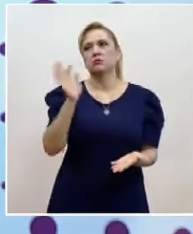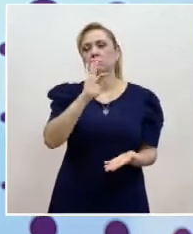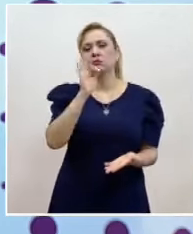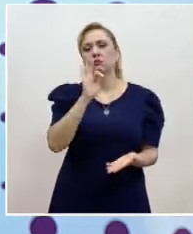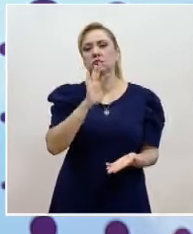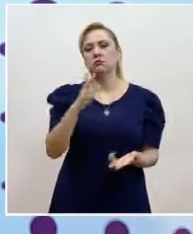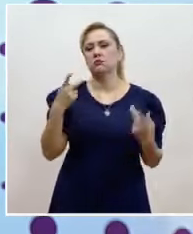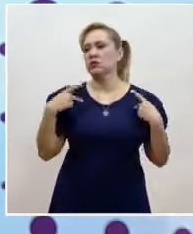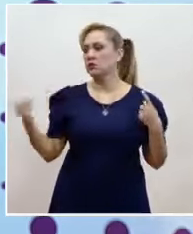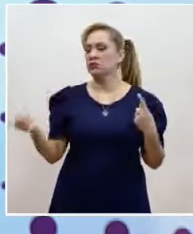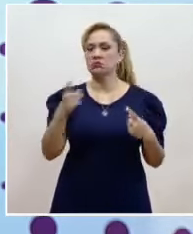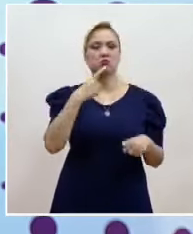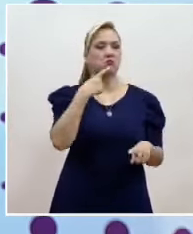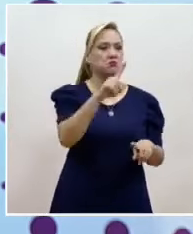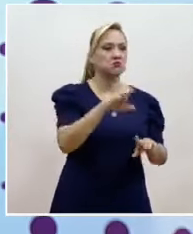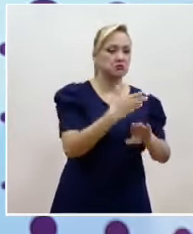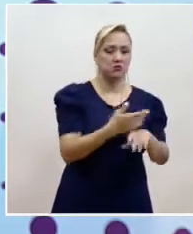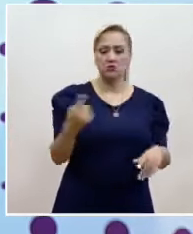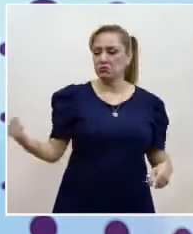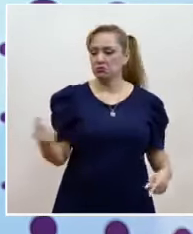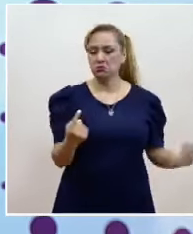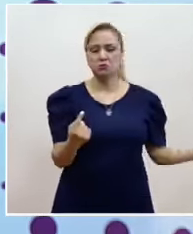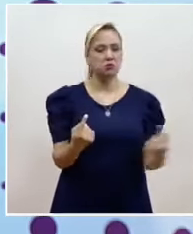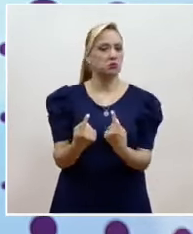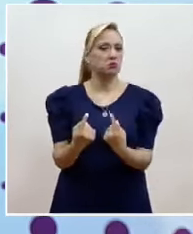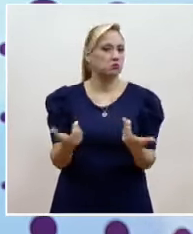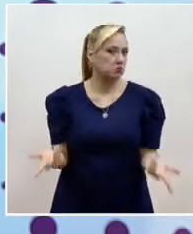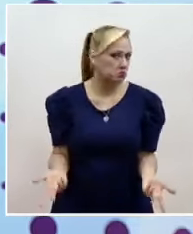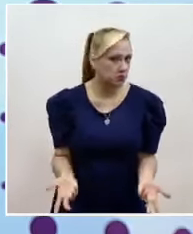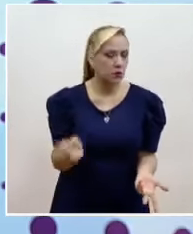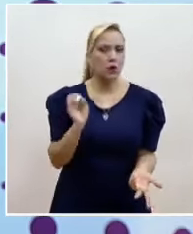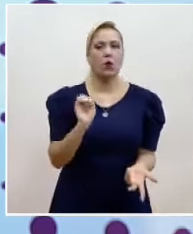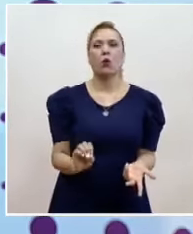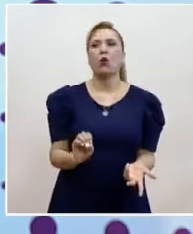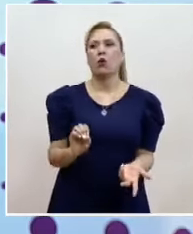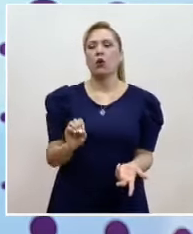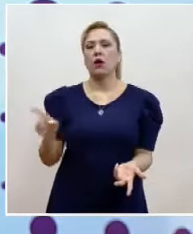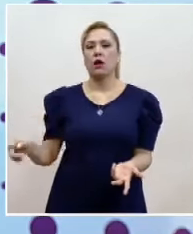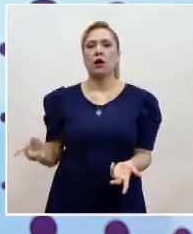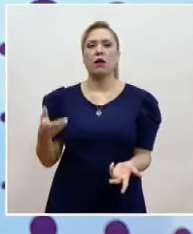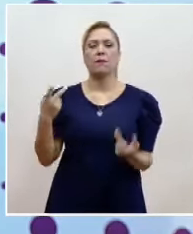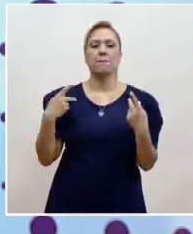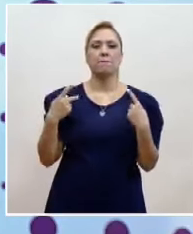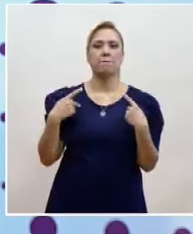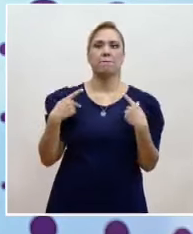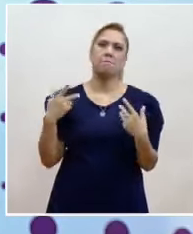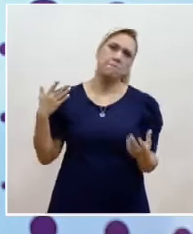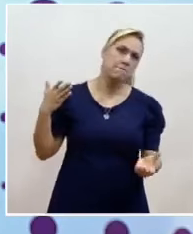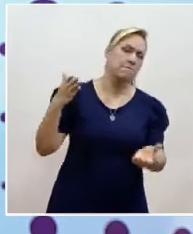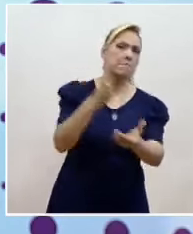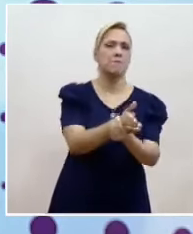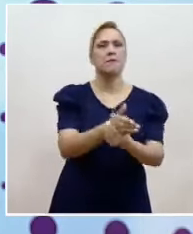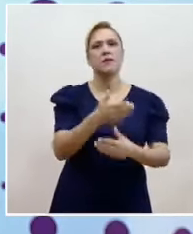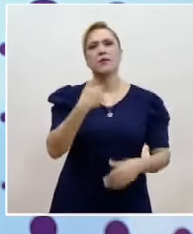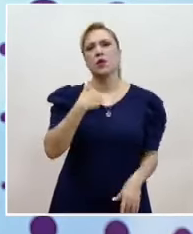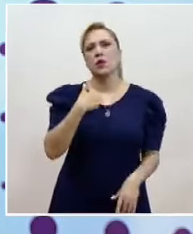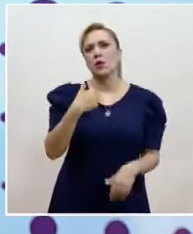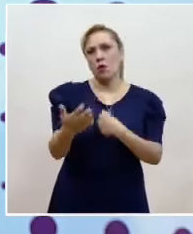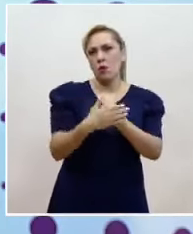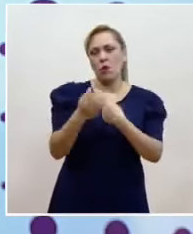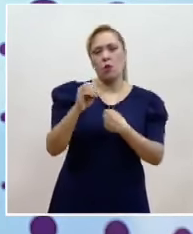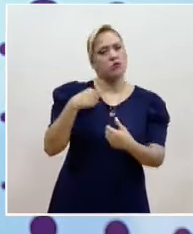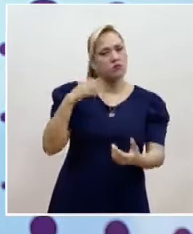obviamente que quien alguna parte que decida acudir y que decida así notificarse. Creo que en materia electoral la vertiginosidad